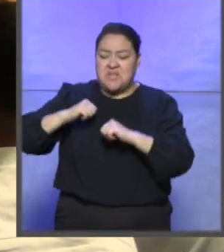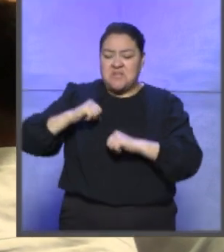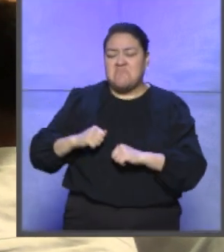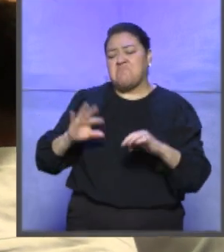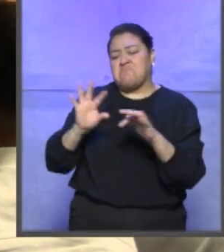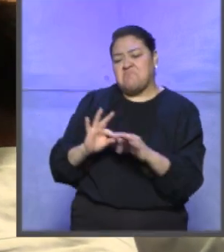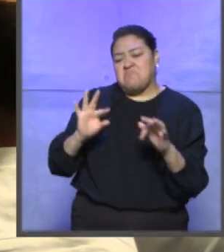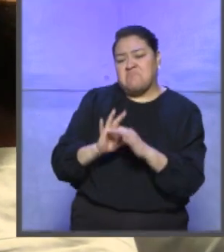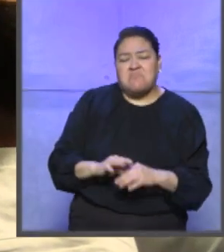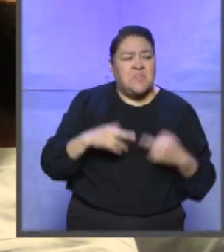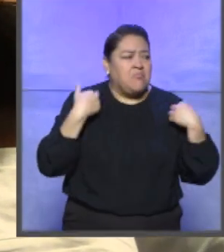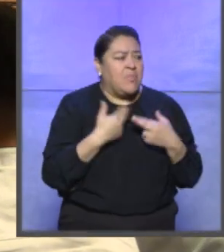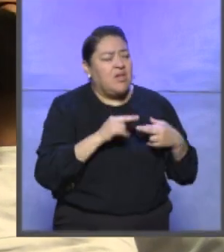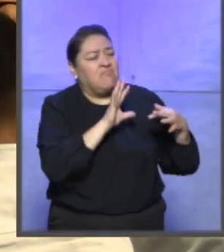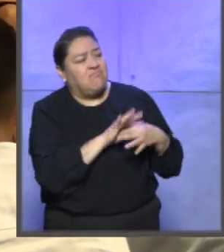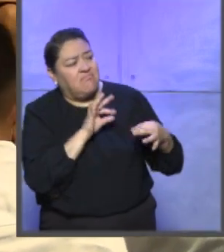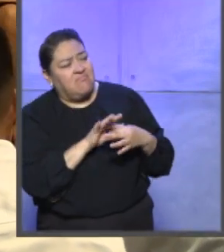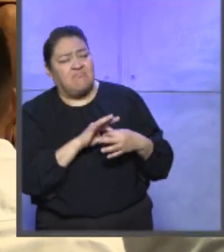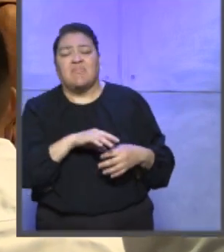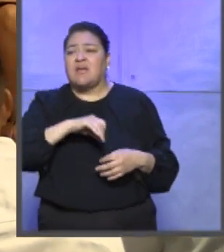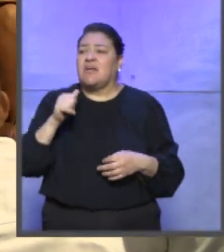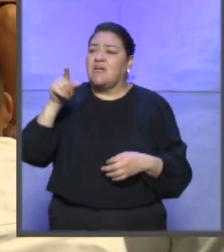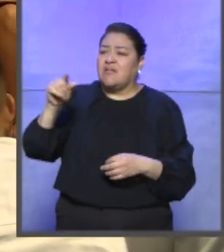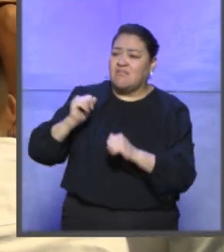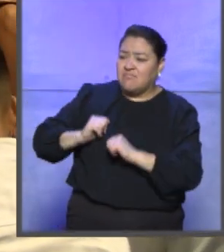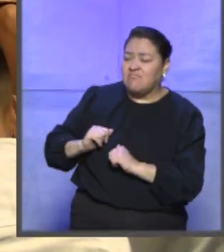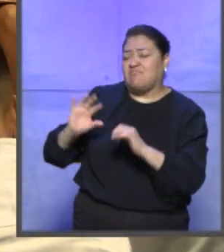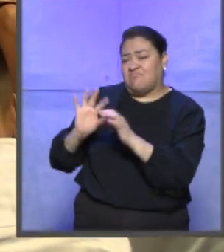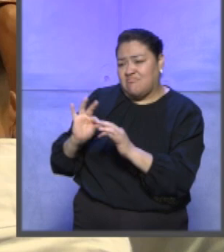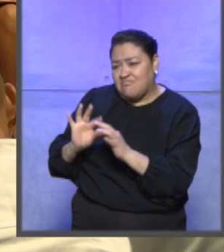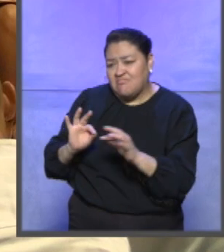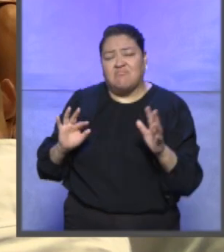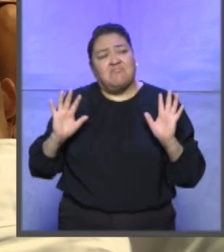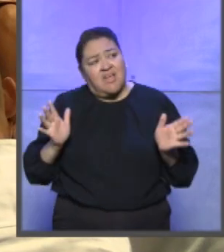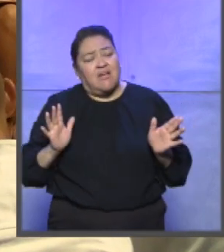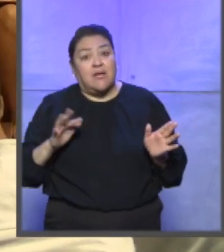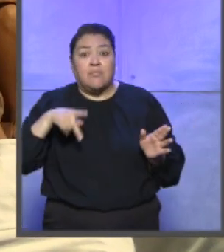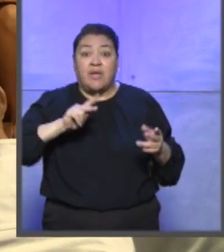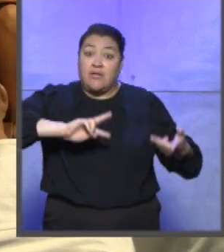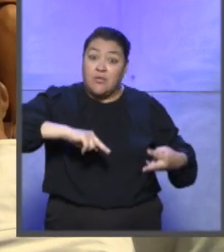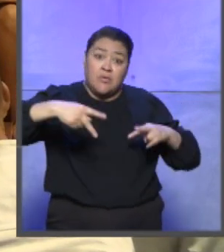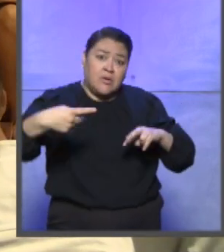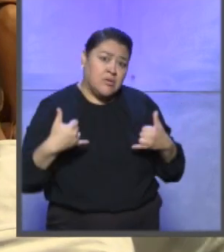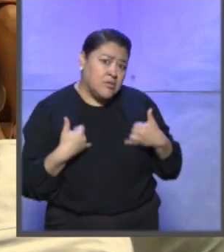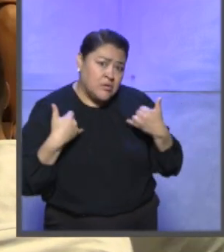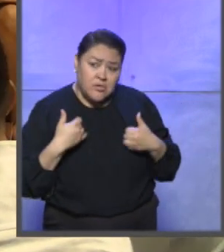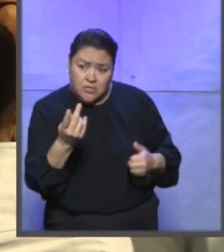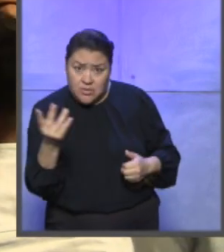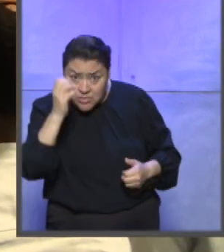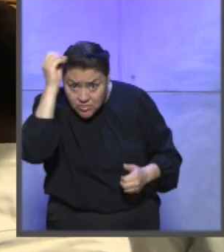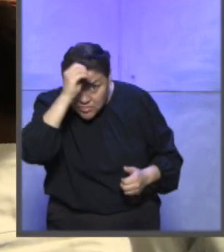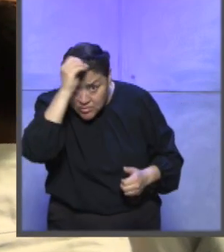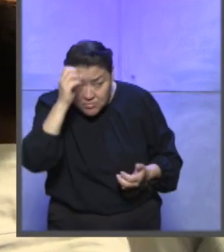a los funcionarios, escuchan a sus maestros, escuchan a las autoridades visitantes, pero ¿y los jóvenes?